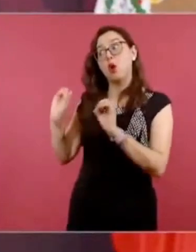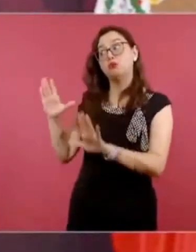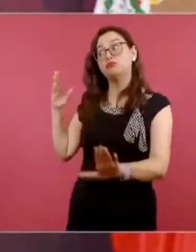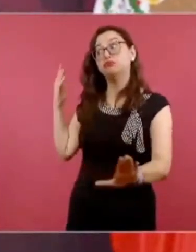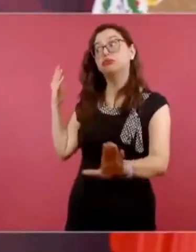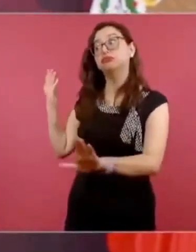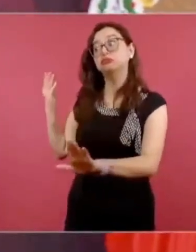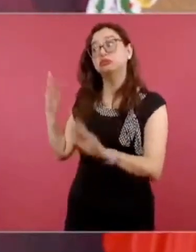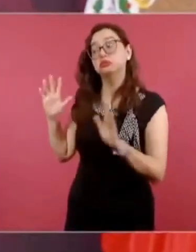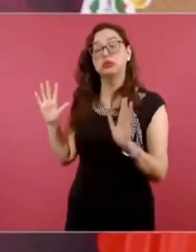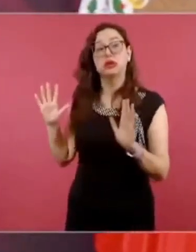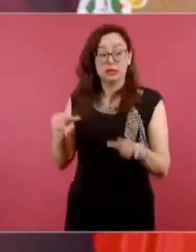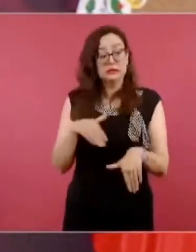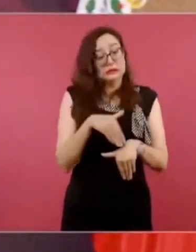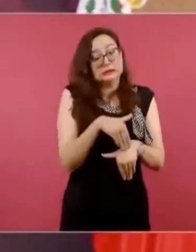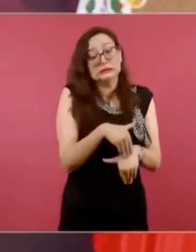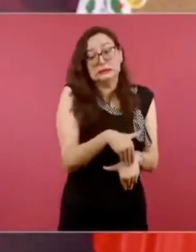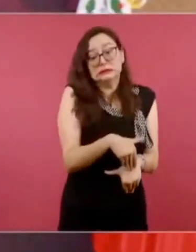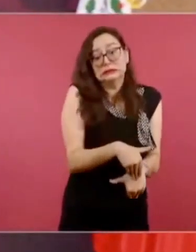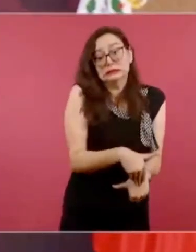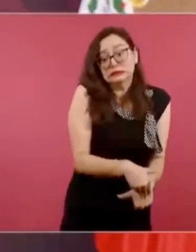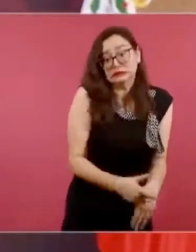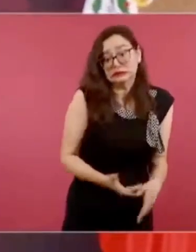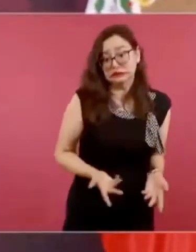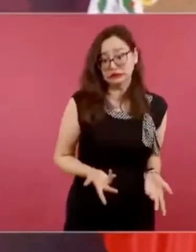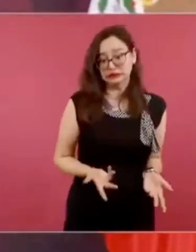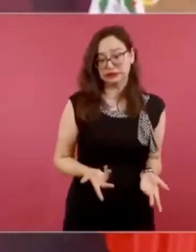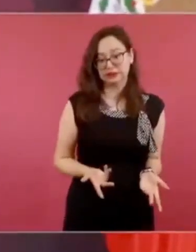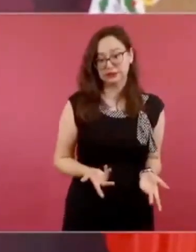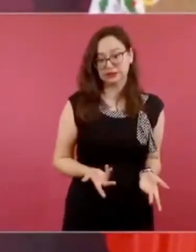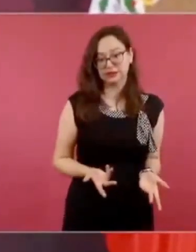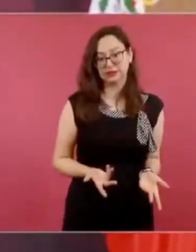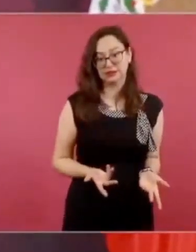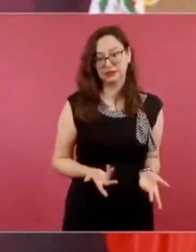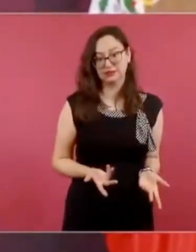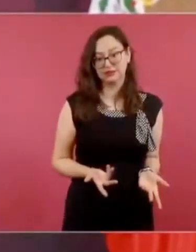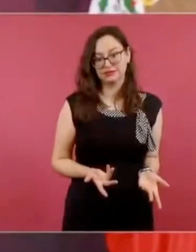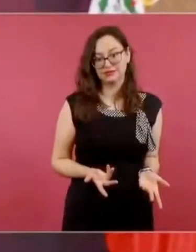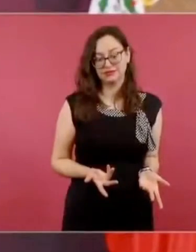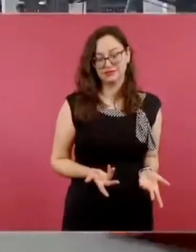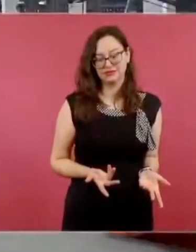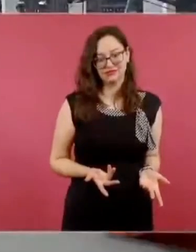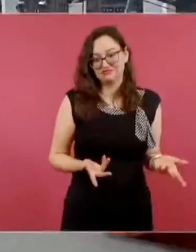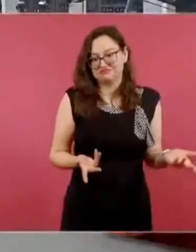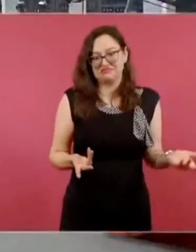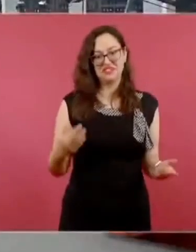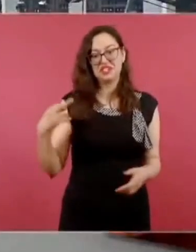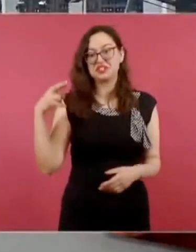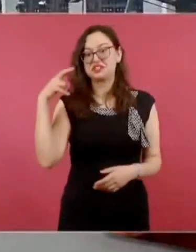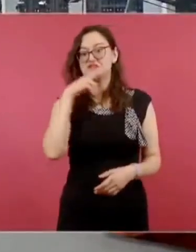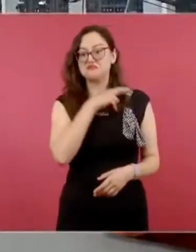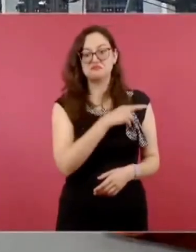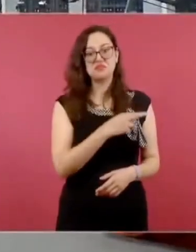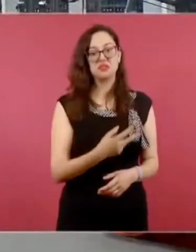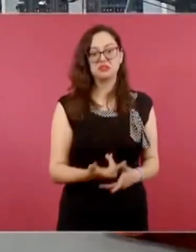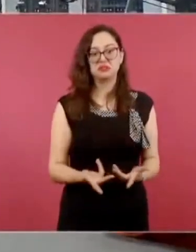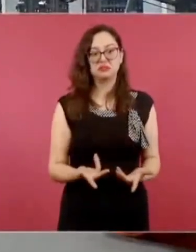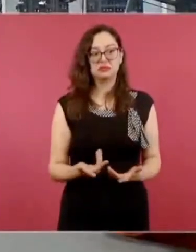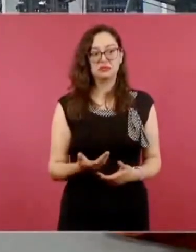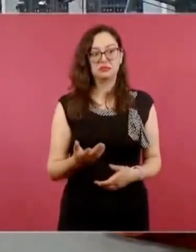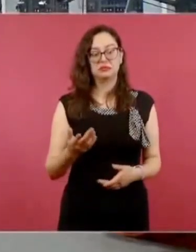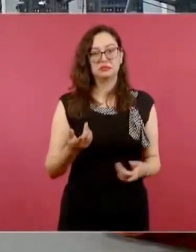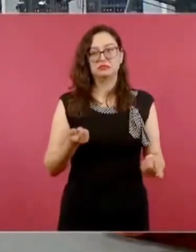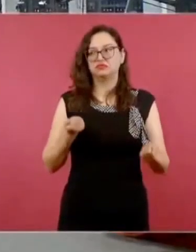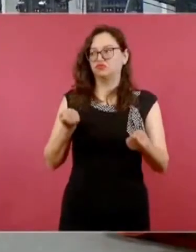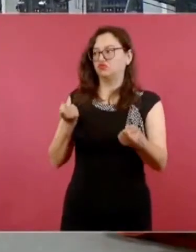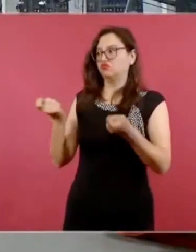y lo sientan en la silla de los acusados y